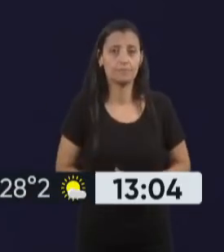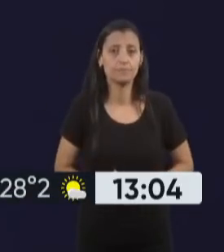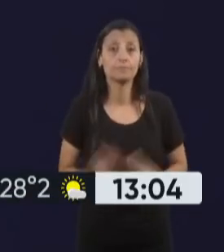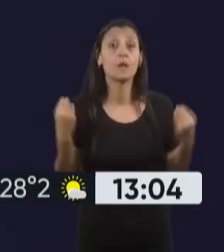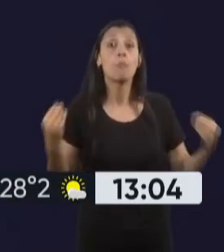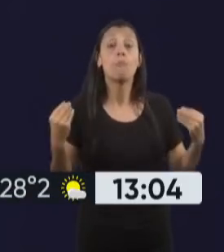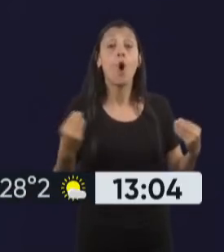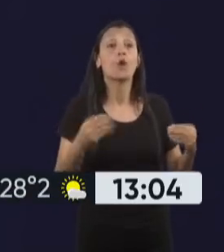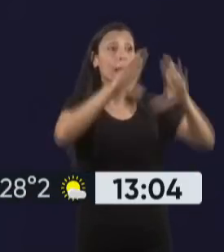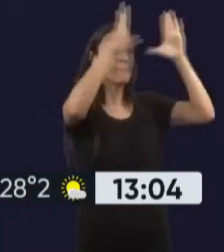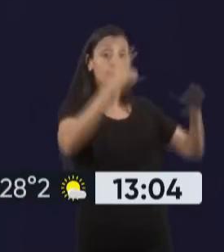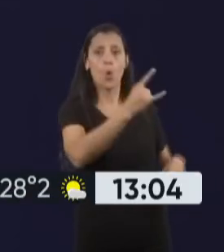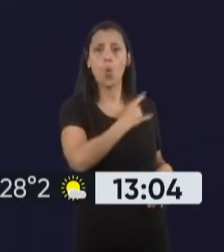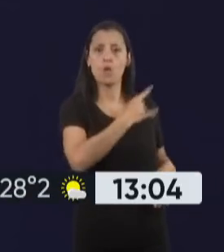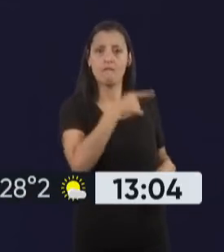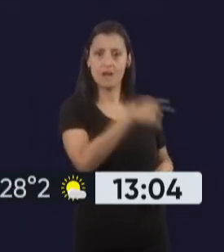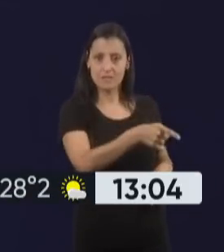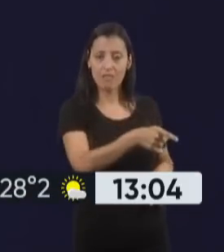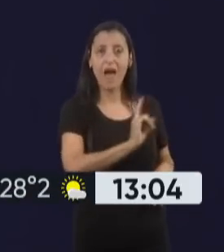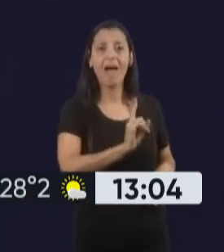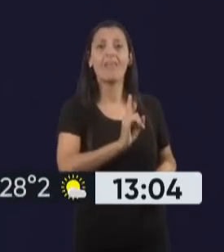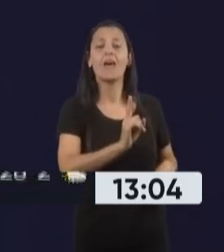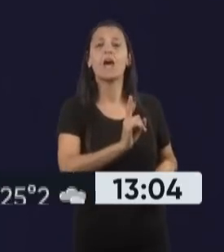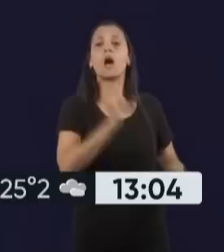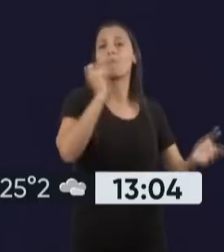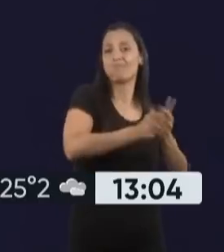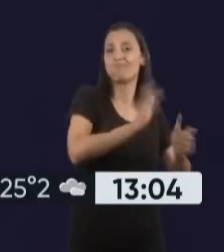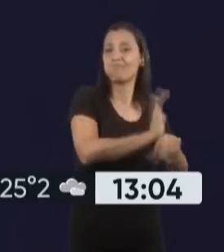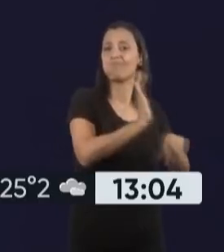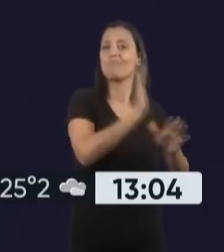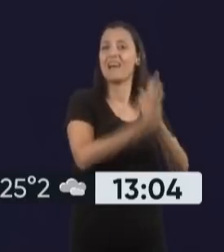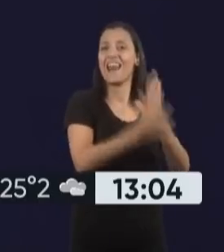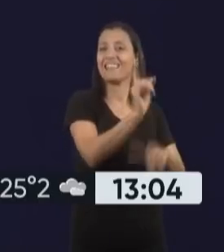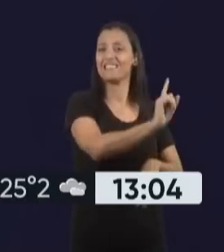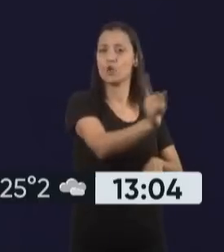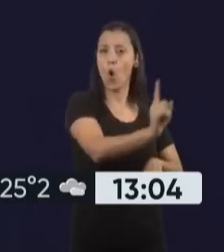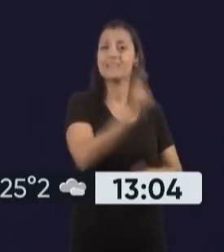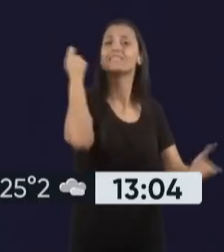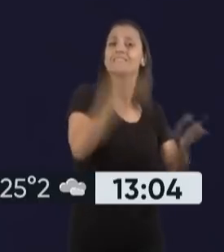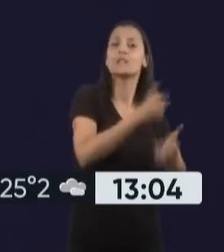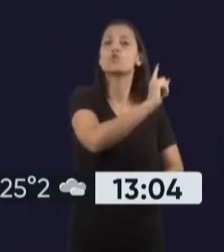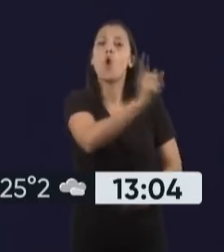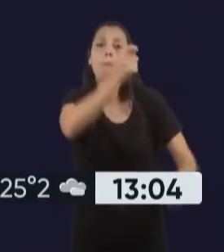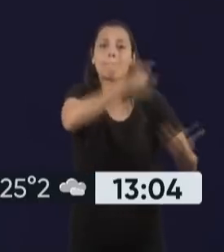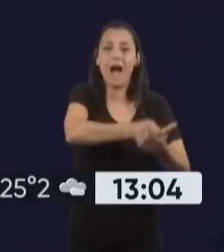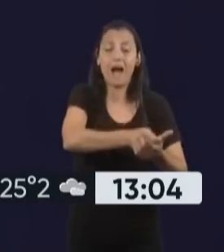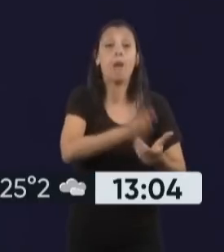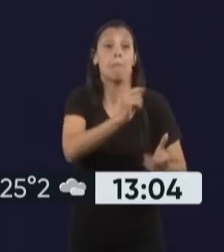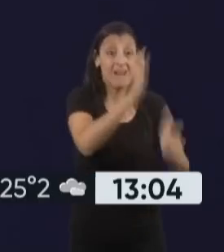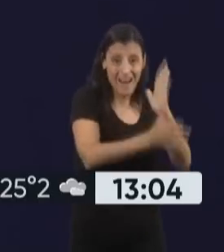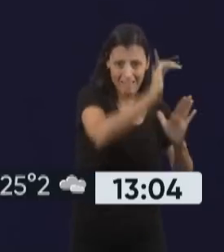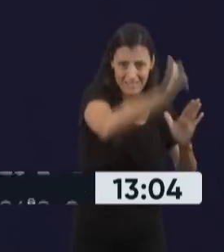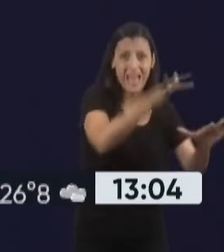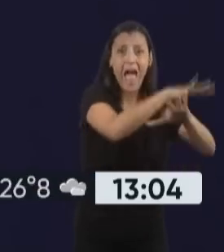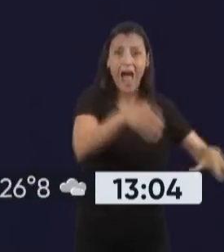porque la universidad no arancelada, y no digo gratuita porque es gratuita, pero alguien la paga, o sea, no